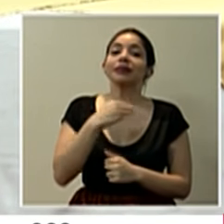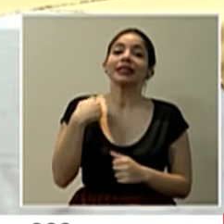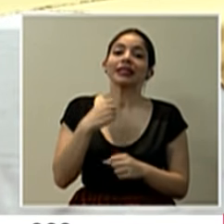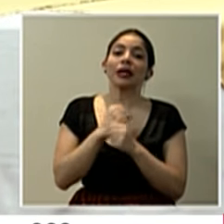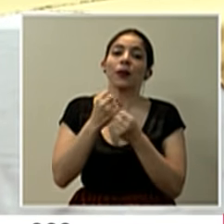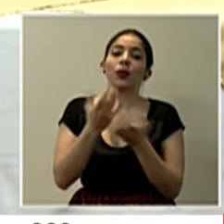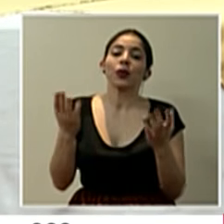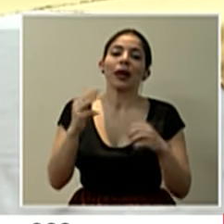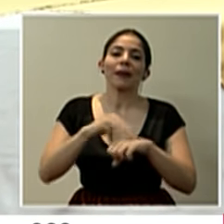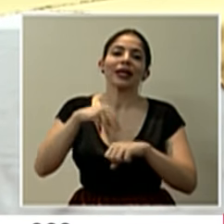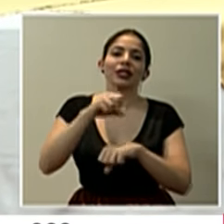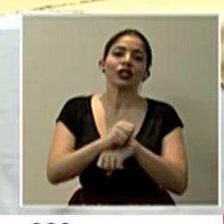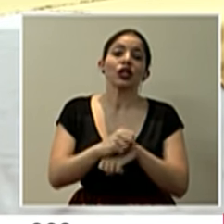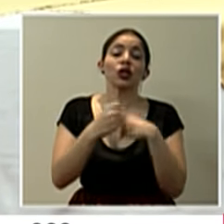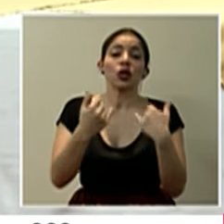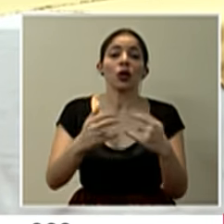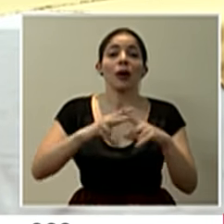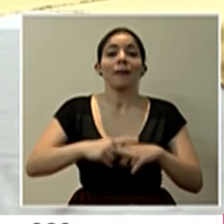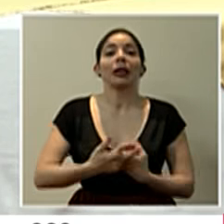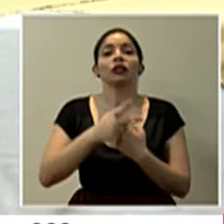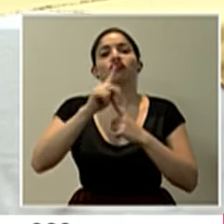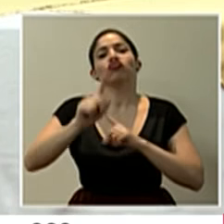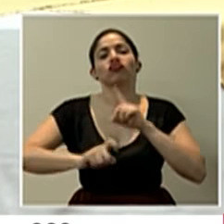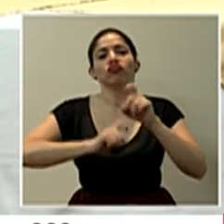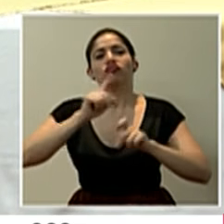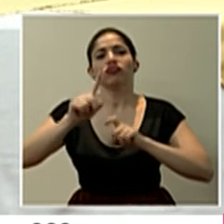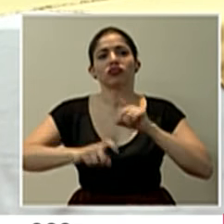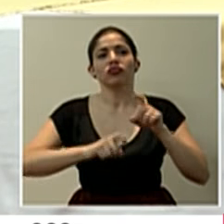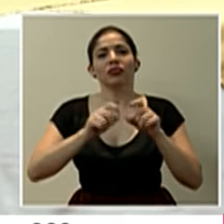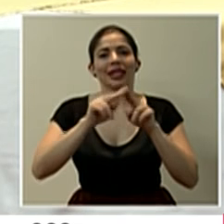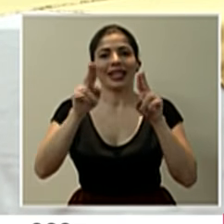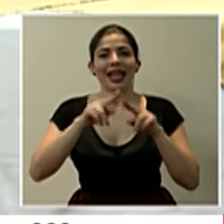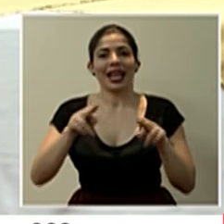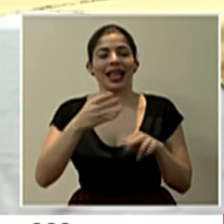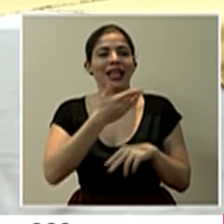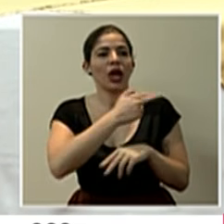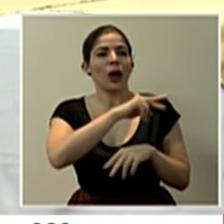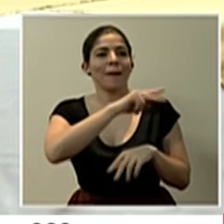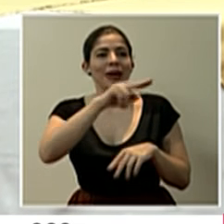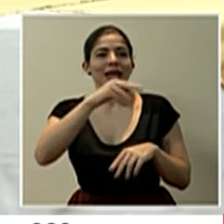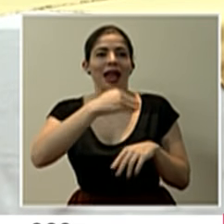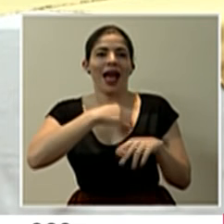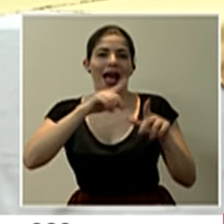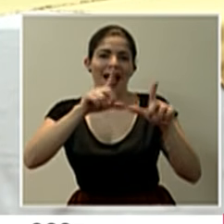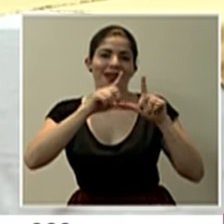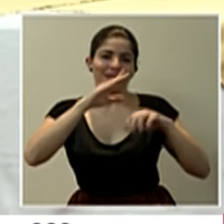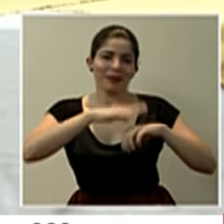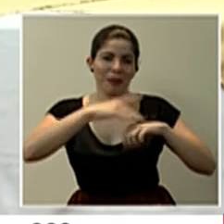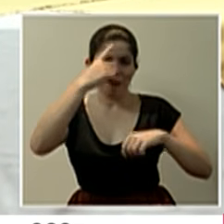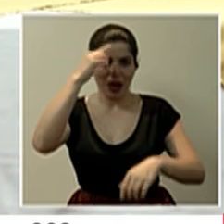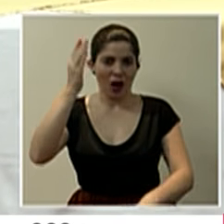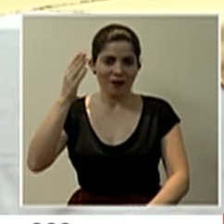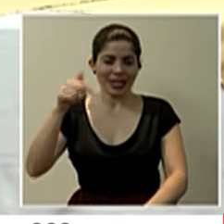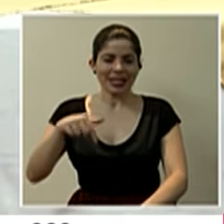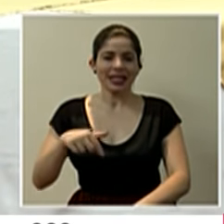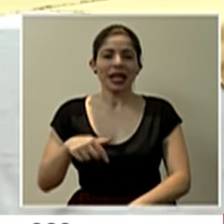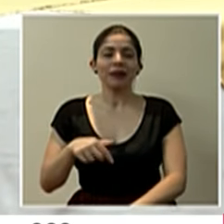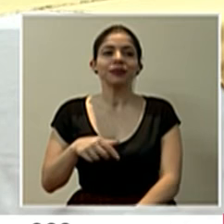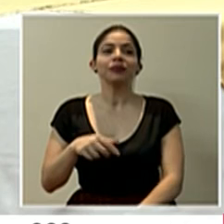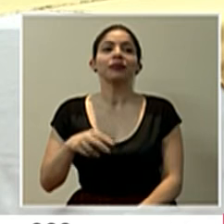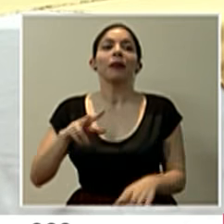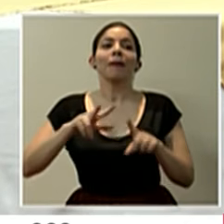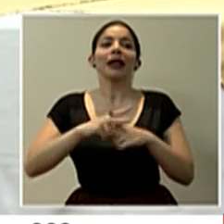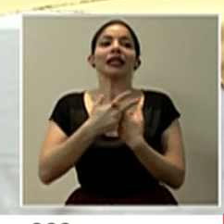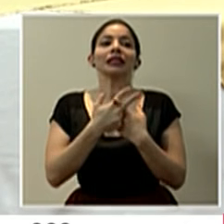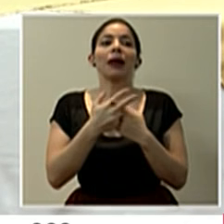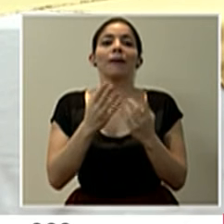Seguridad Pública, Michael Soto. Iniciamos con el periodo de consultas vía digital de los colegas acreditados para la conferencia de prensa. Iniciamos